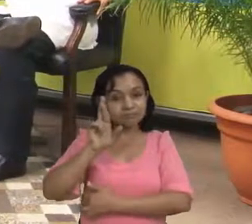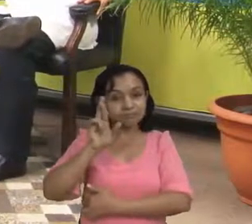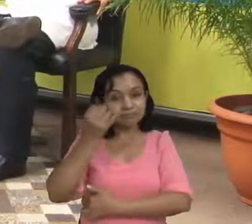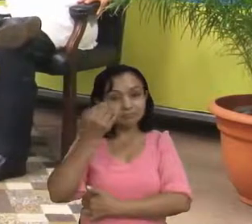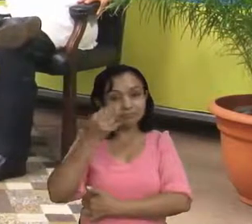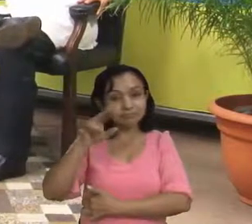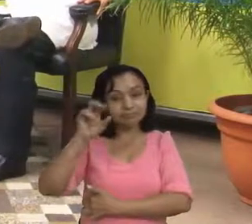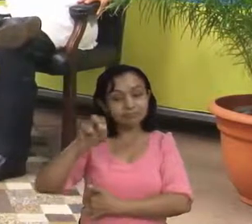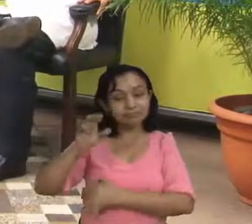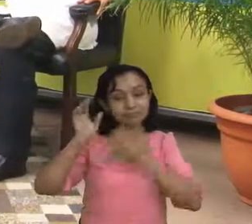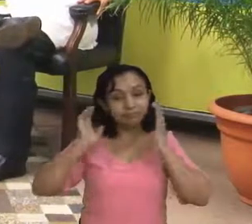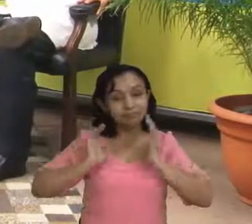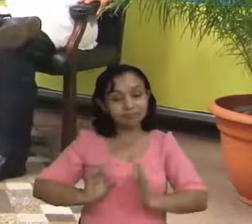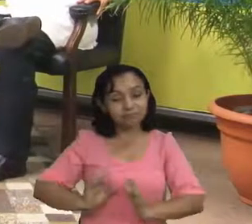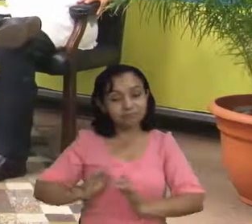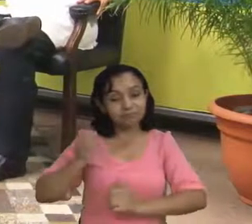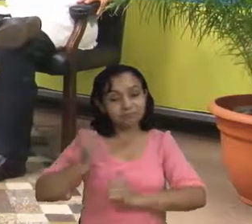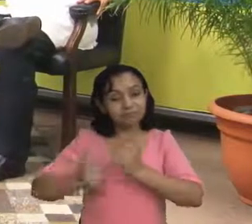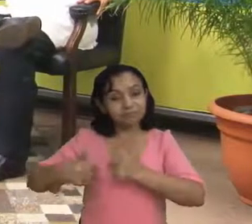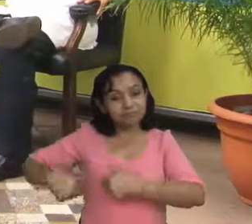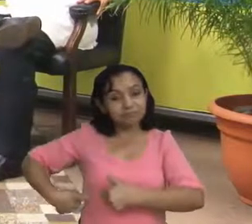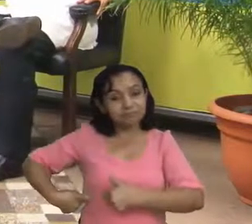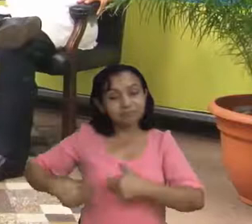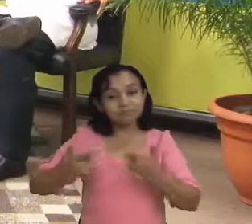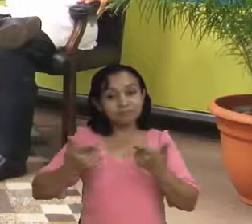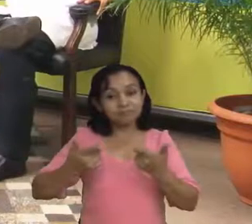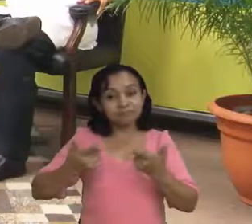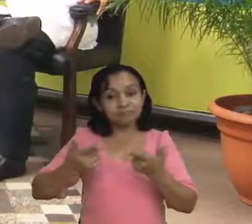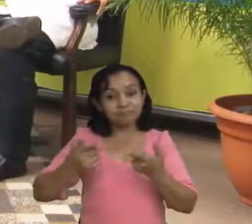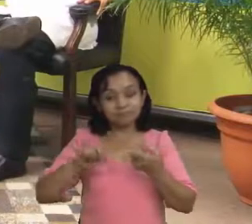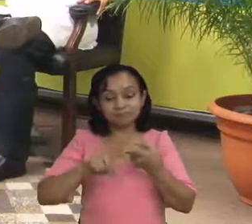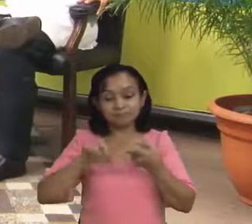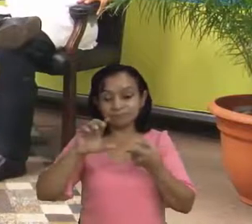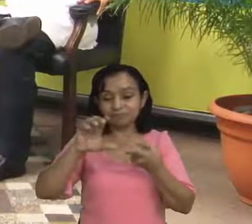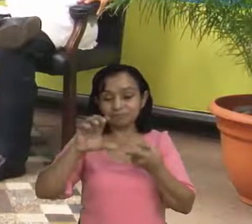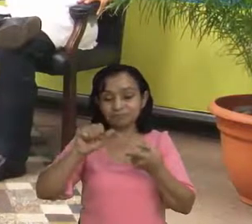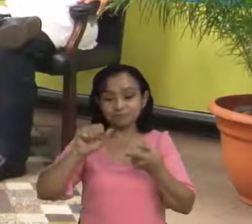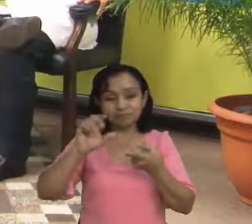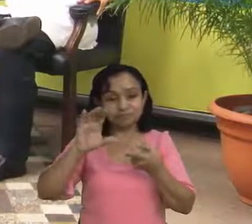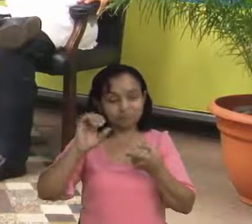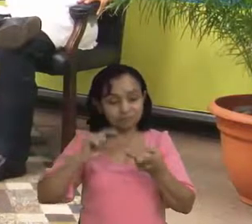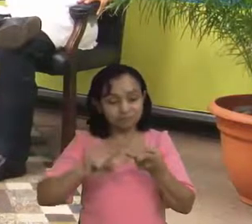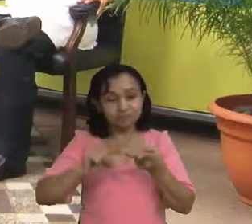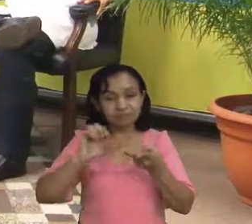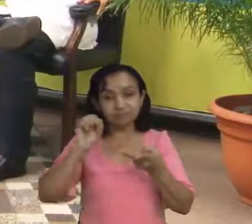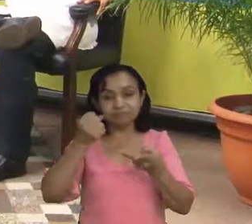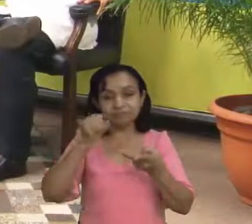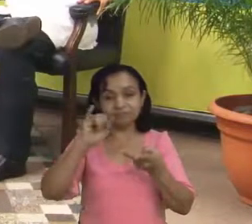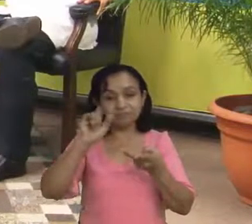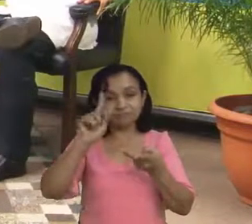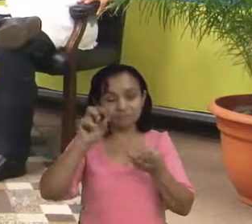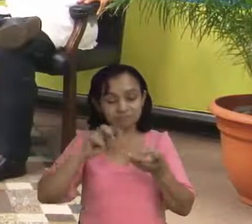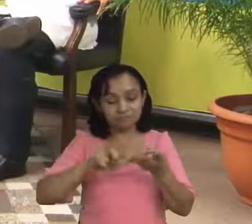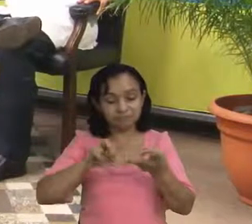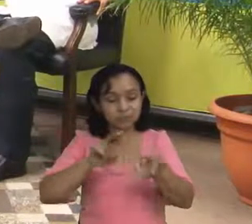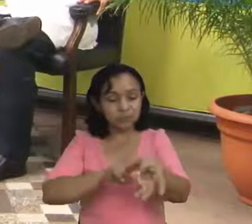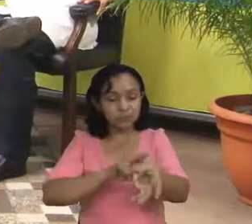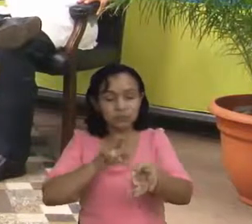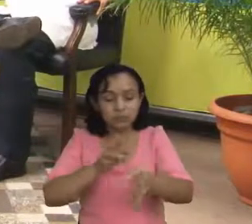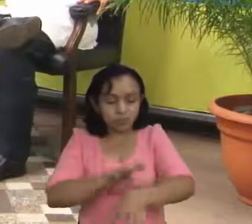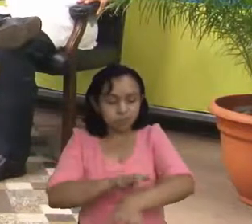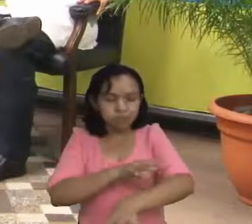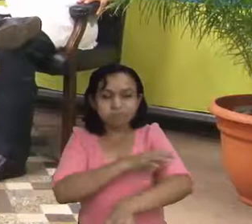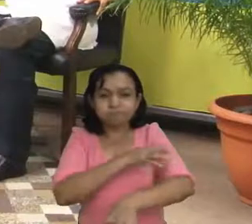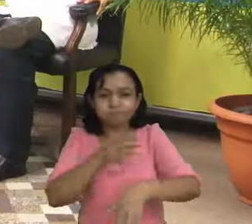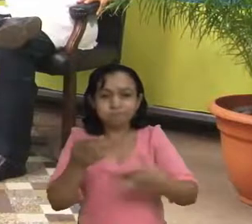alteraciones en el metabolismo, síndrome metabólico, por ejemplo, con respecto a los oxalatos de calcio, con respecto a la cistina, al ácido úrico,